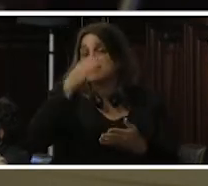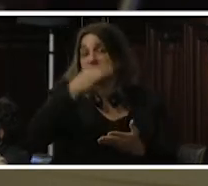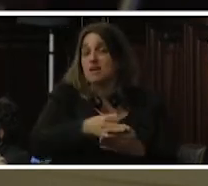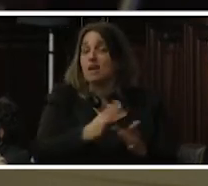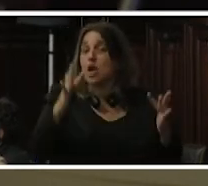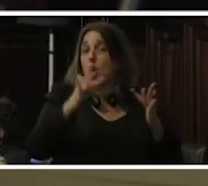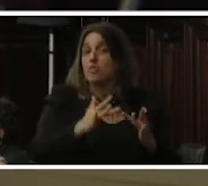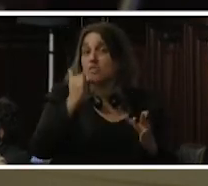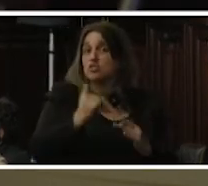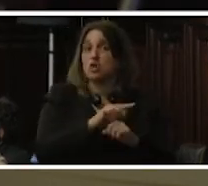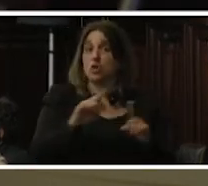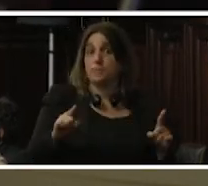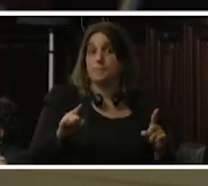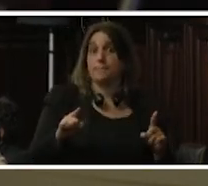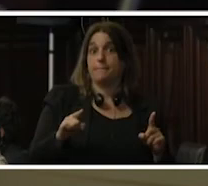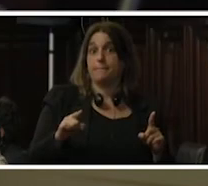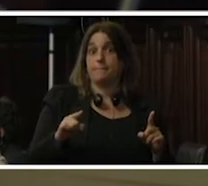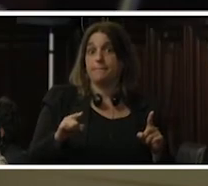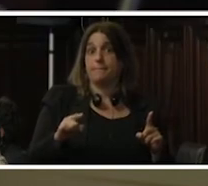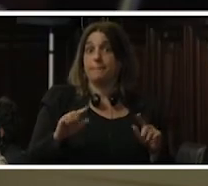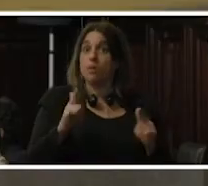en contacto o no.